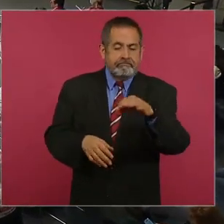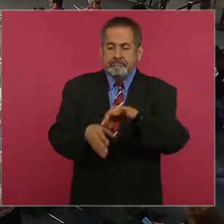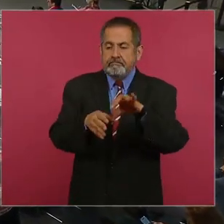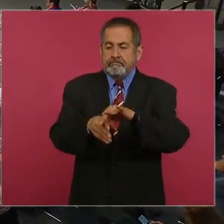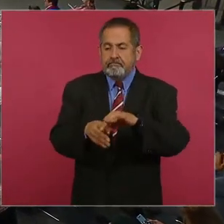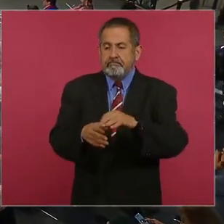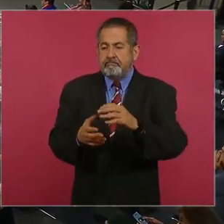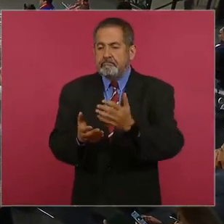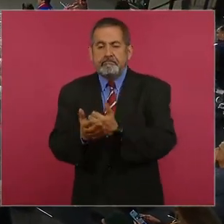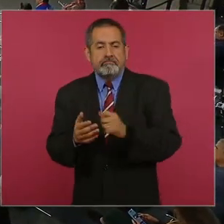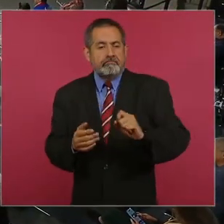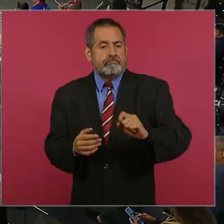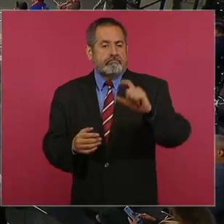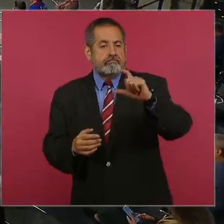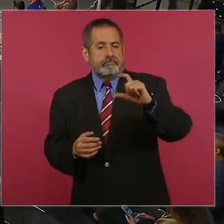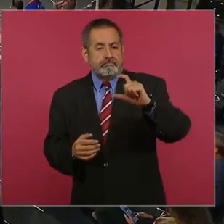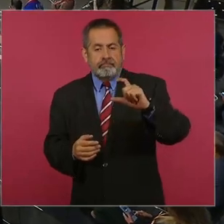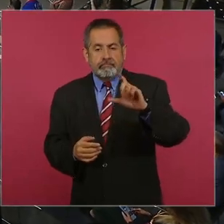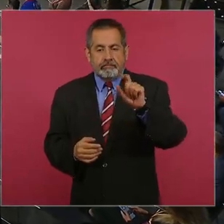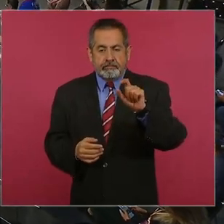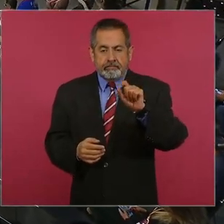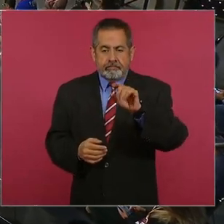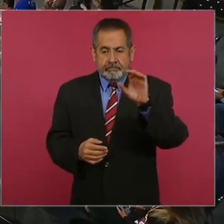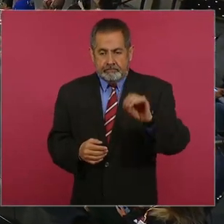pues con seis más